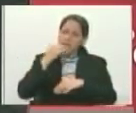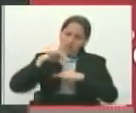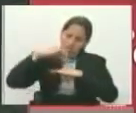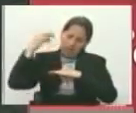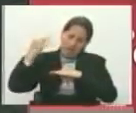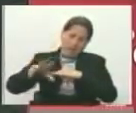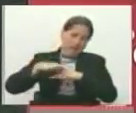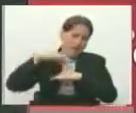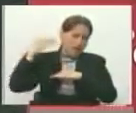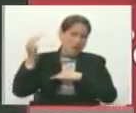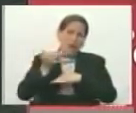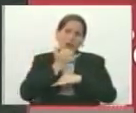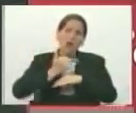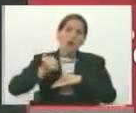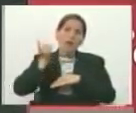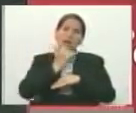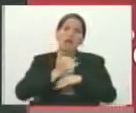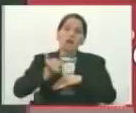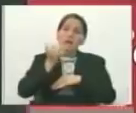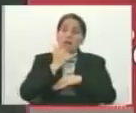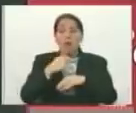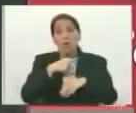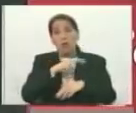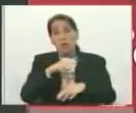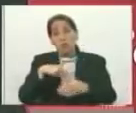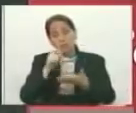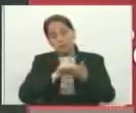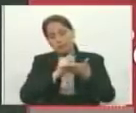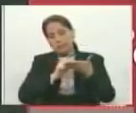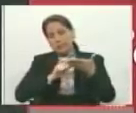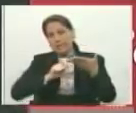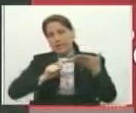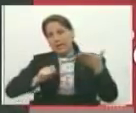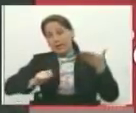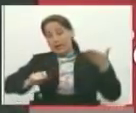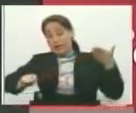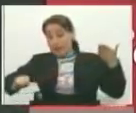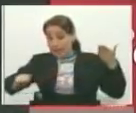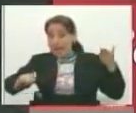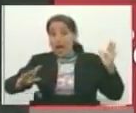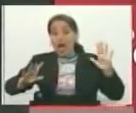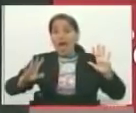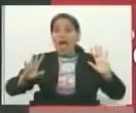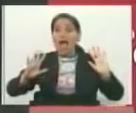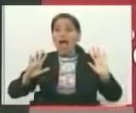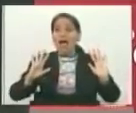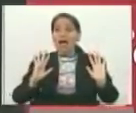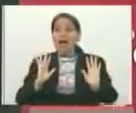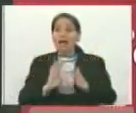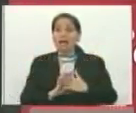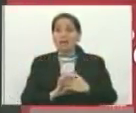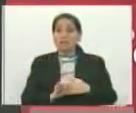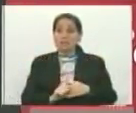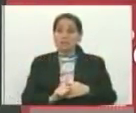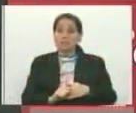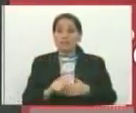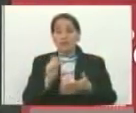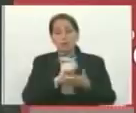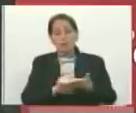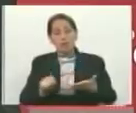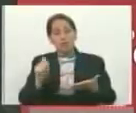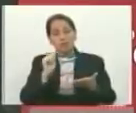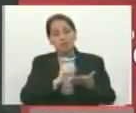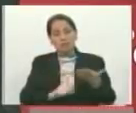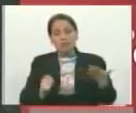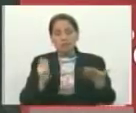error tras error, error tras error. Y nosotros vamos, miren, anotando, anotando. Anotando,